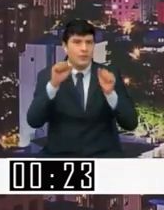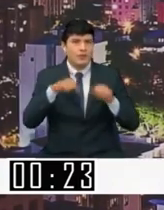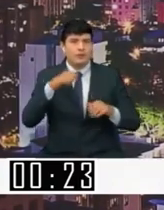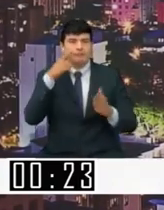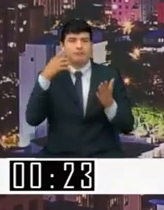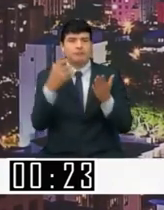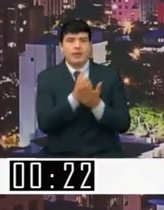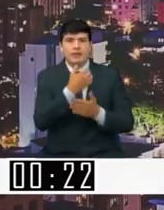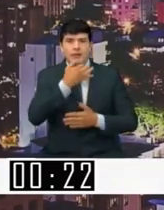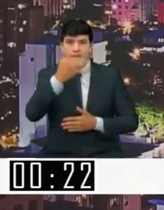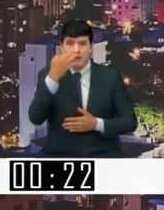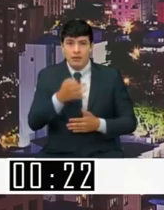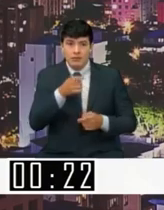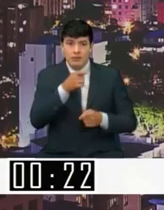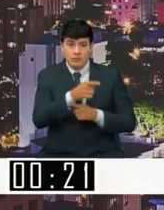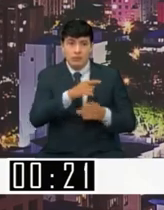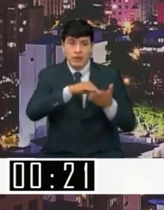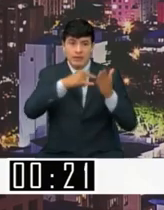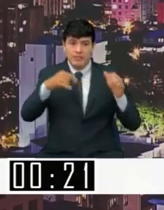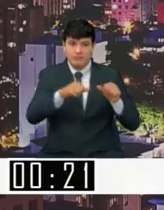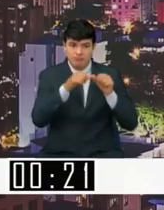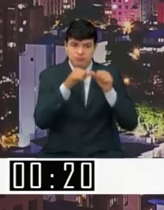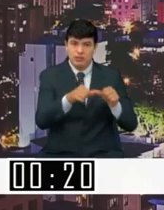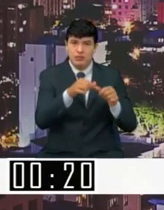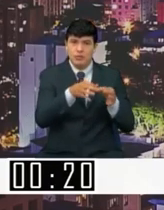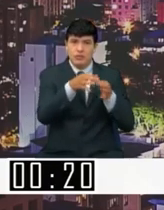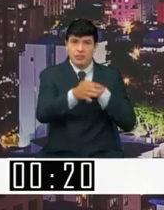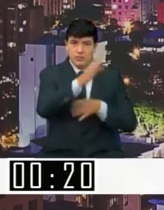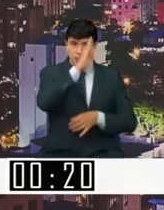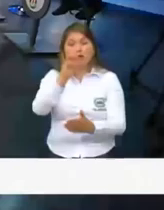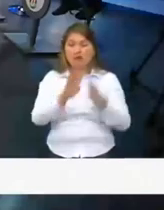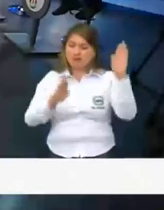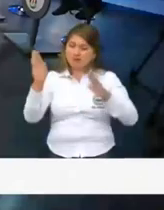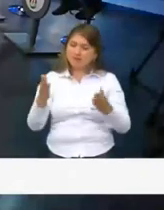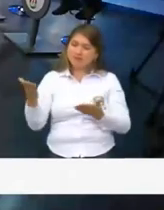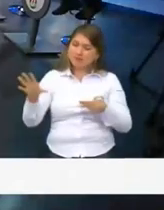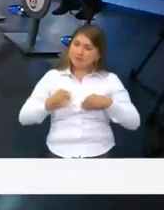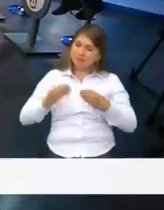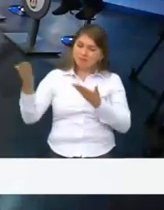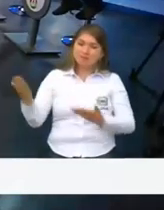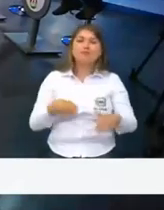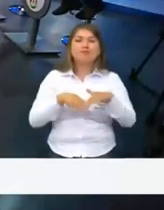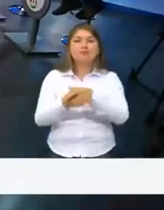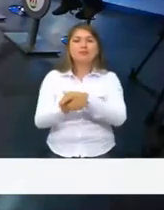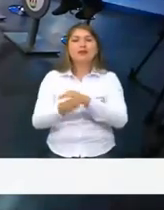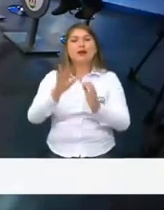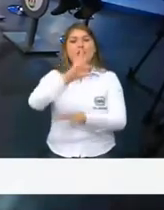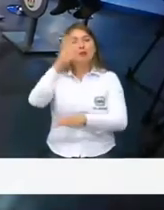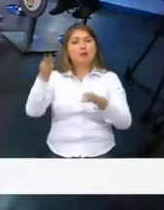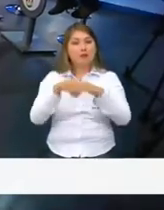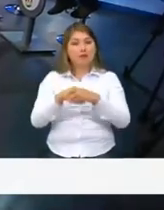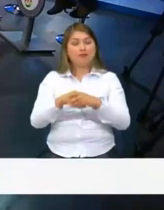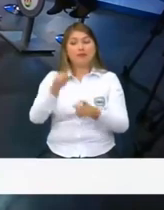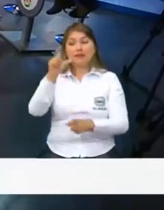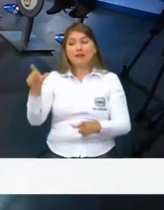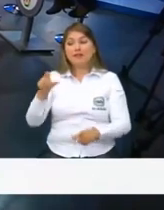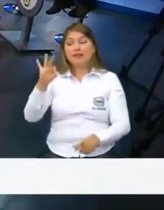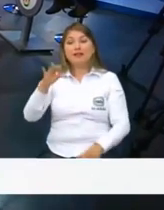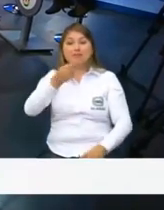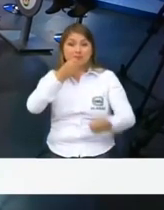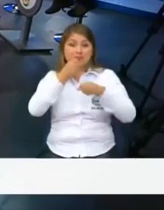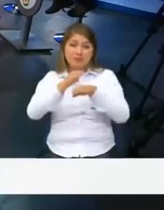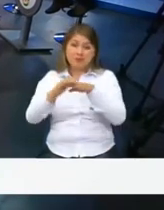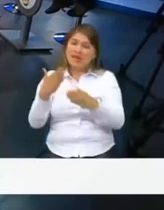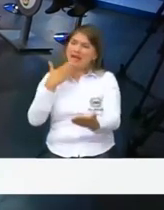quede y que traiga más carreras tecnológicas y técnicas a nuestro municipio. Finalmente serán los televidentes y sangileños quien decida